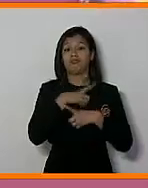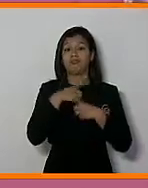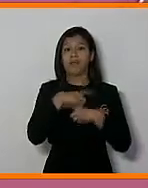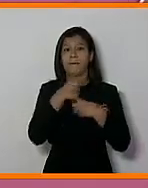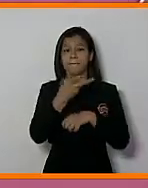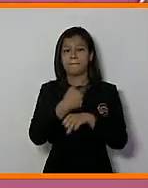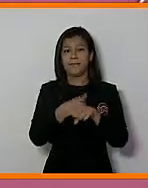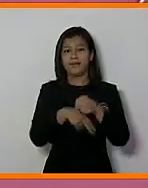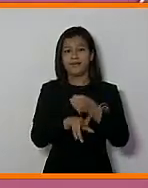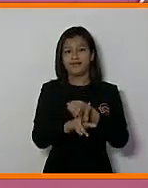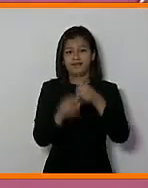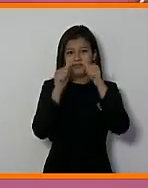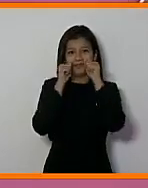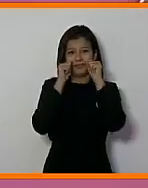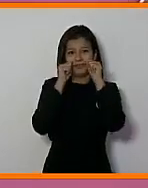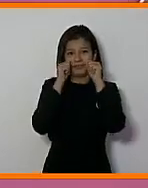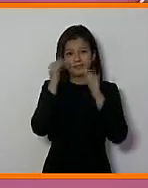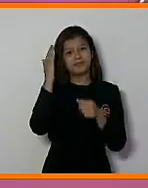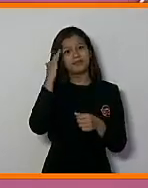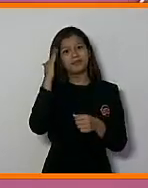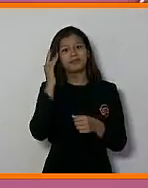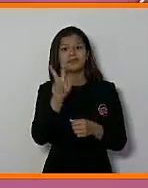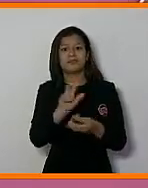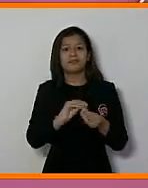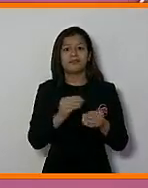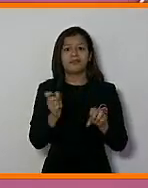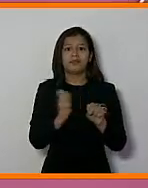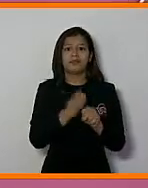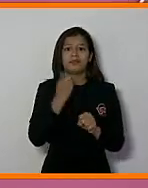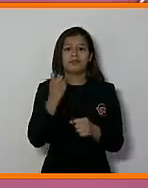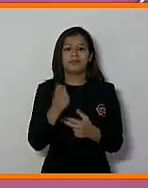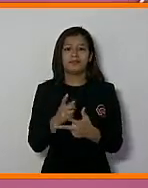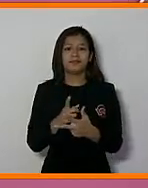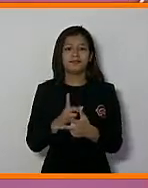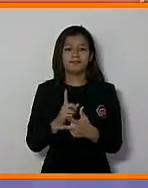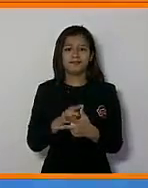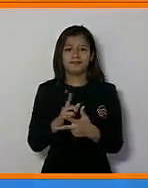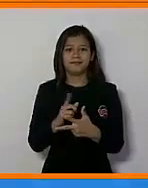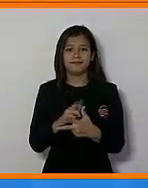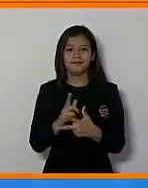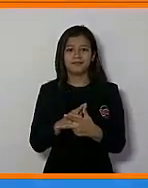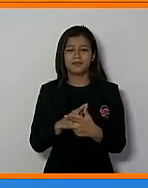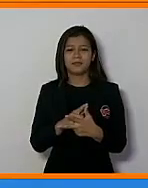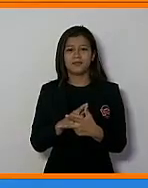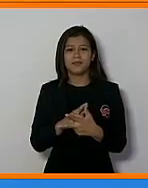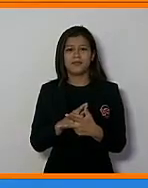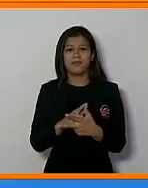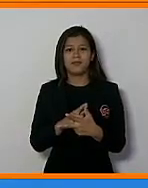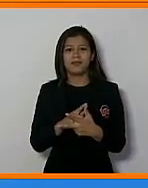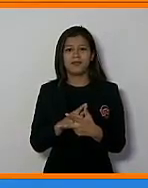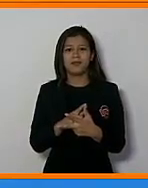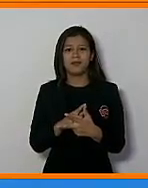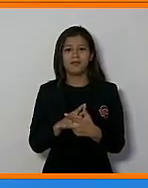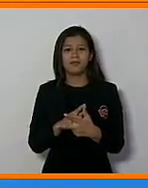3. Atentos porque se vienen sus tres números favorecidos para esta mañana. Primer número ganador, suerte.